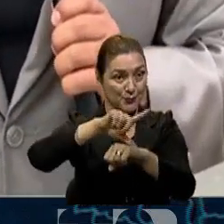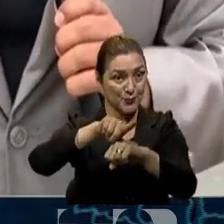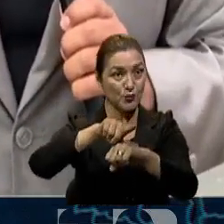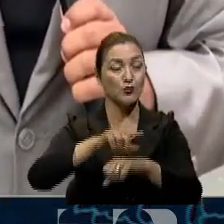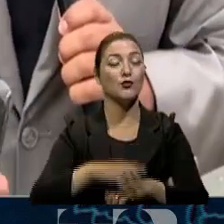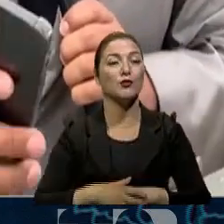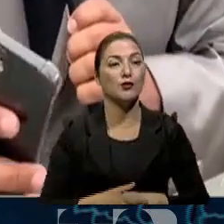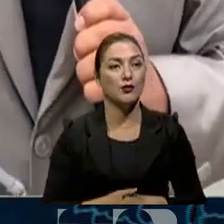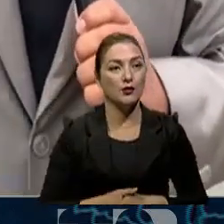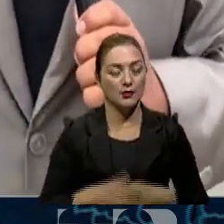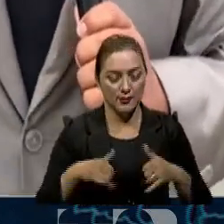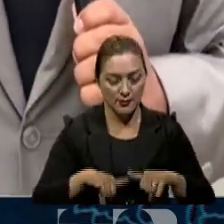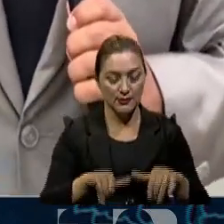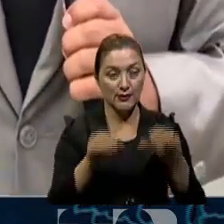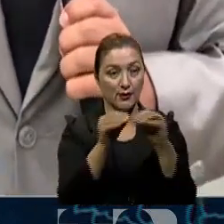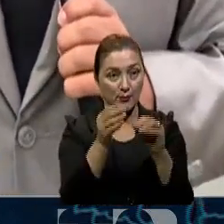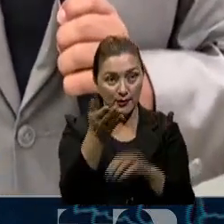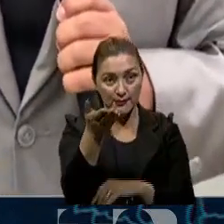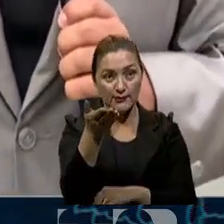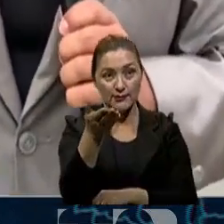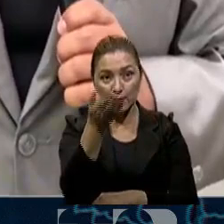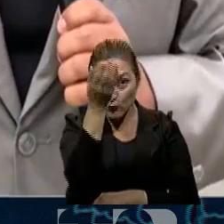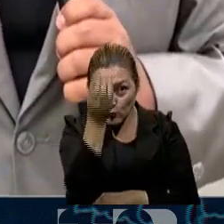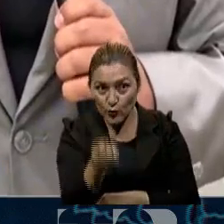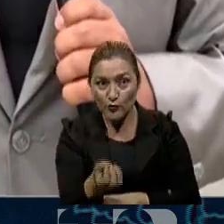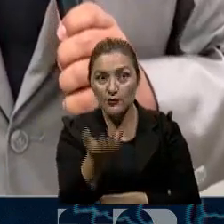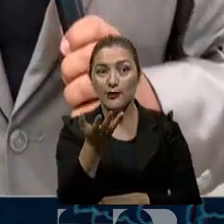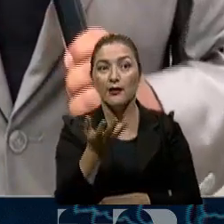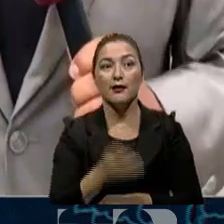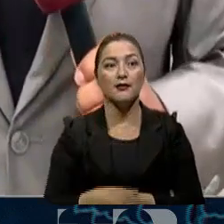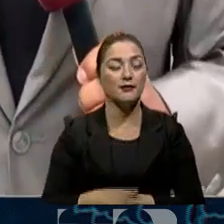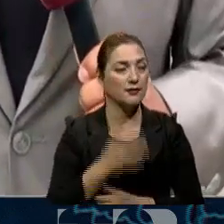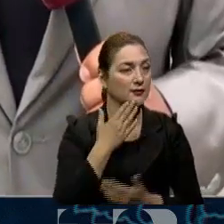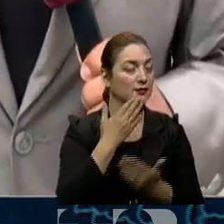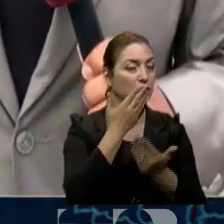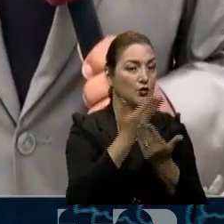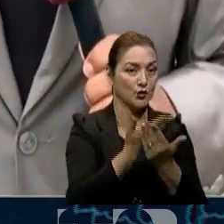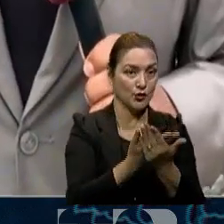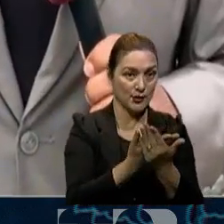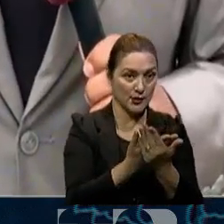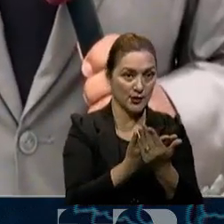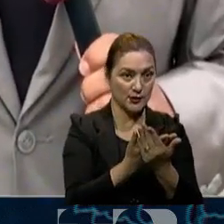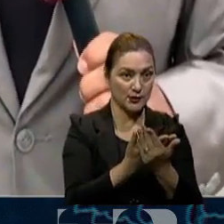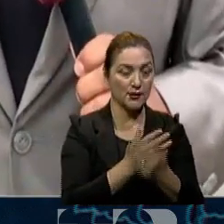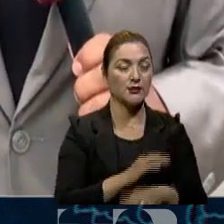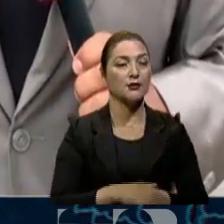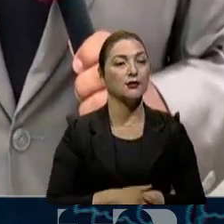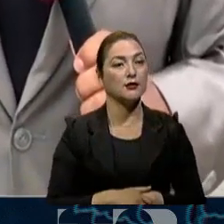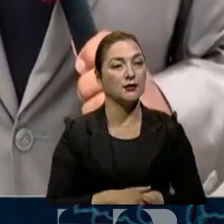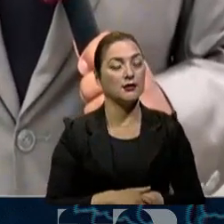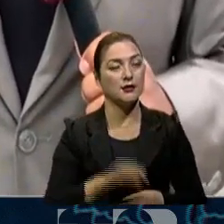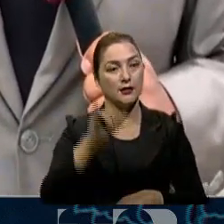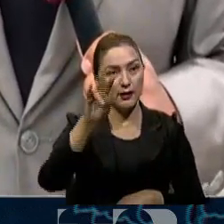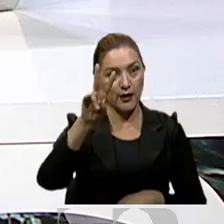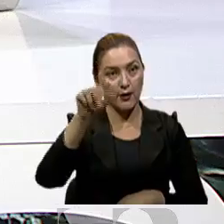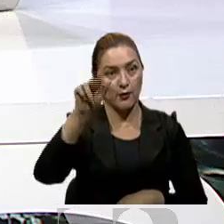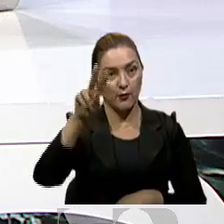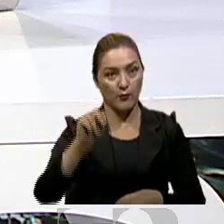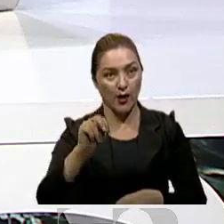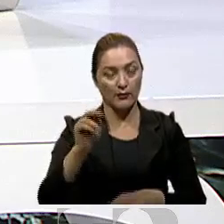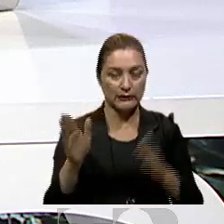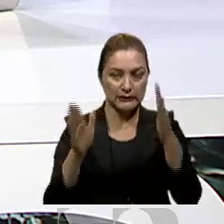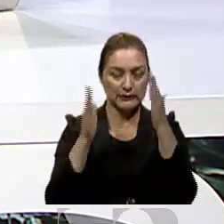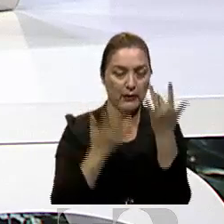37 minutos, volvemos a los estudios de mi parte, buenos días. Muchísimas gracias a nuestro corresponsal Iván Rodríguez. Vamos a